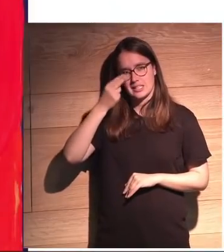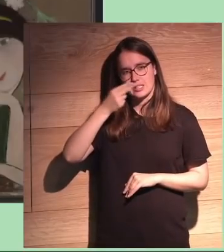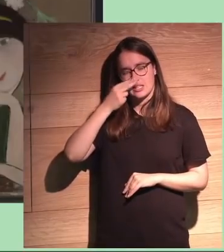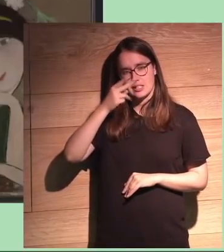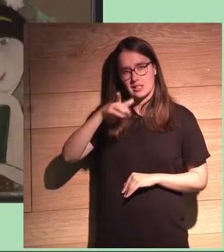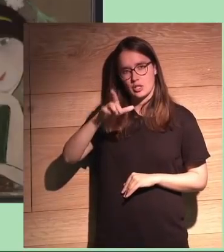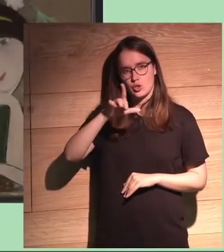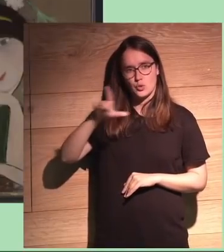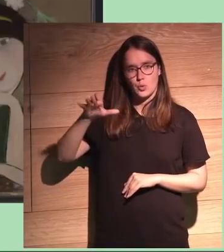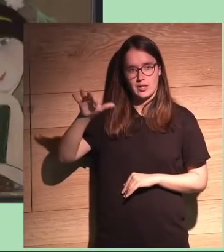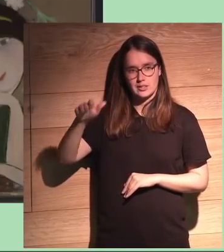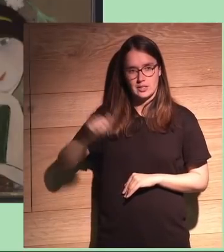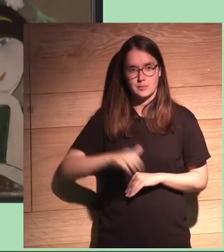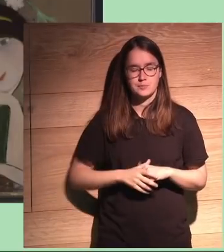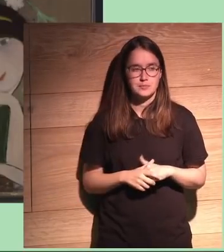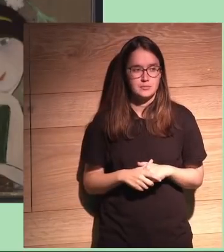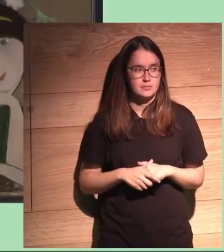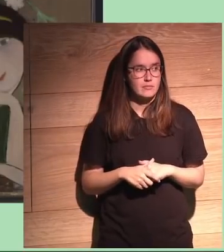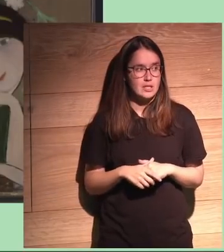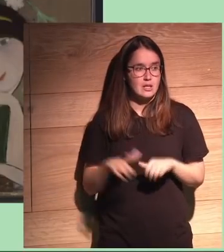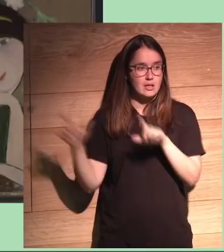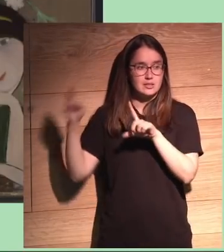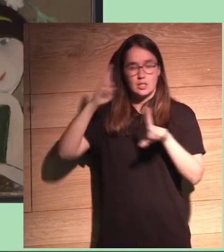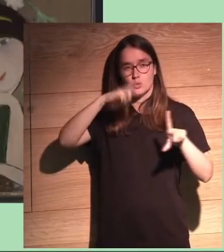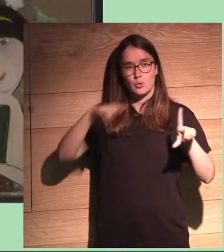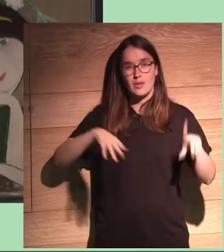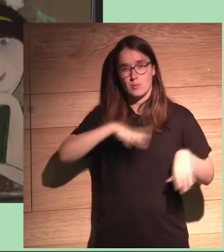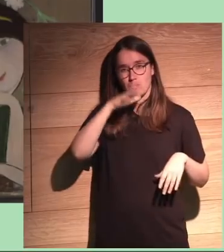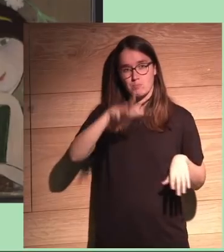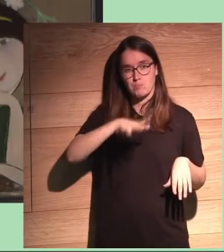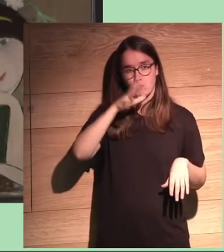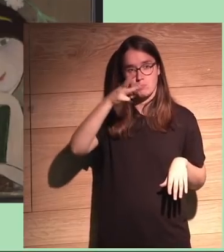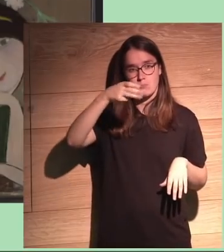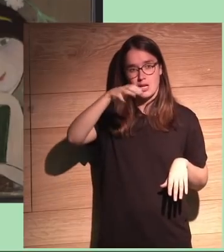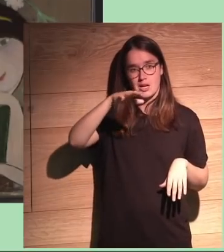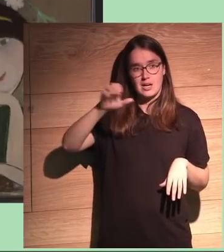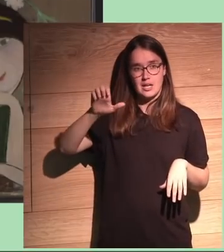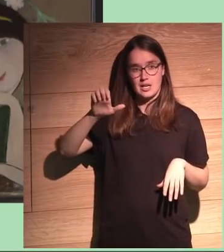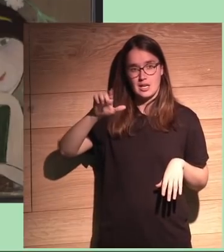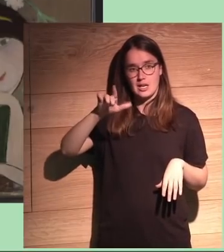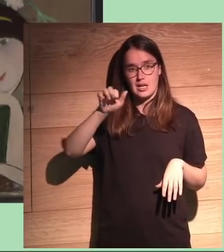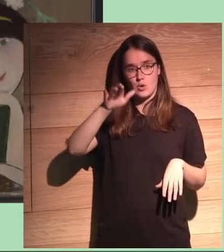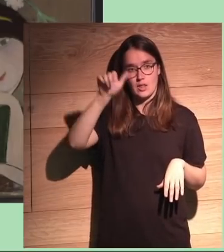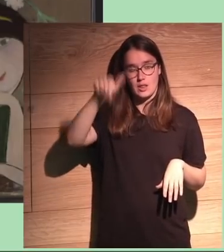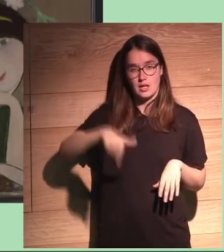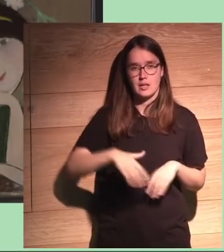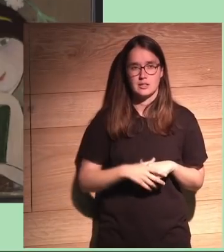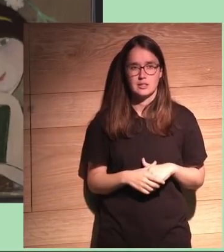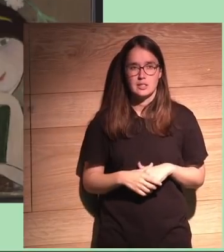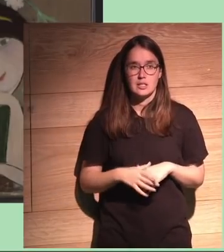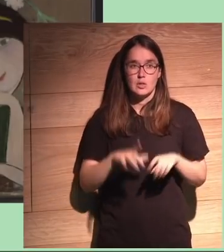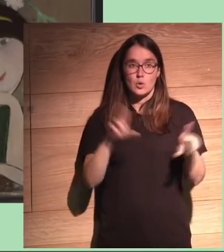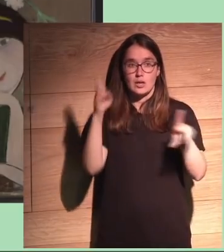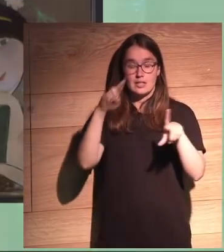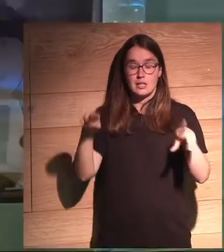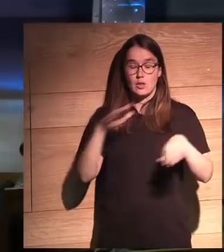Lluïsa Vidal. Este es un cuadro fantástico de Marie Laurencin, retrato de